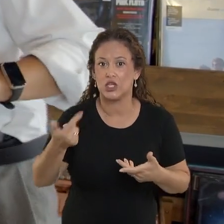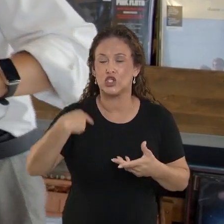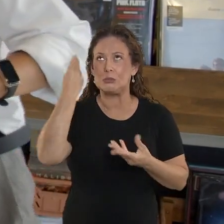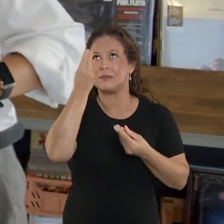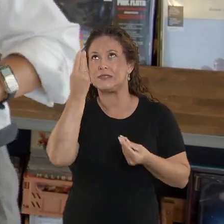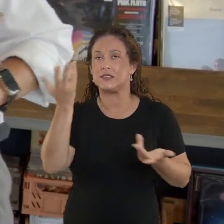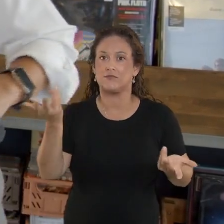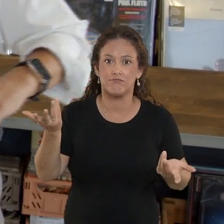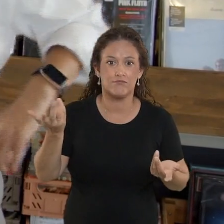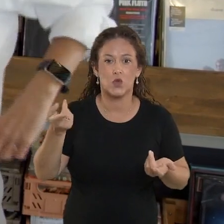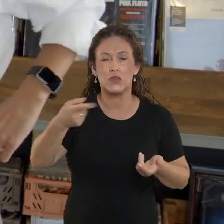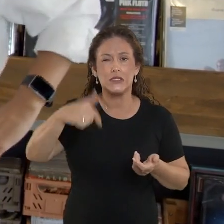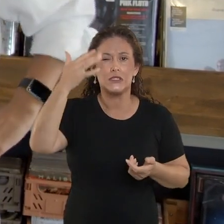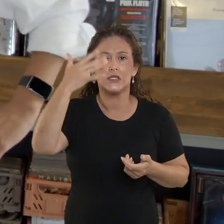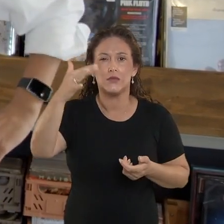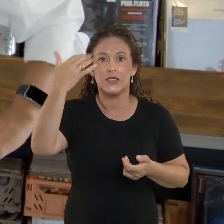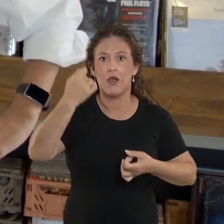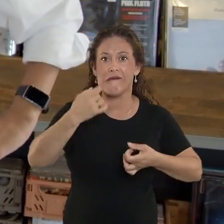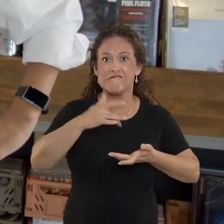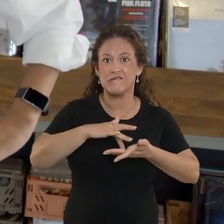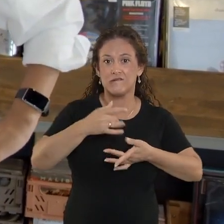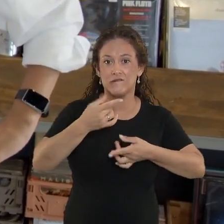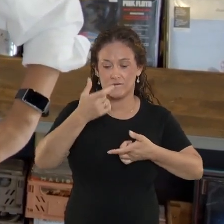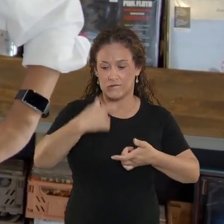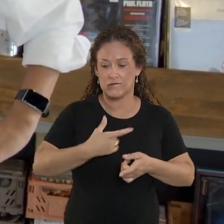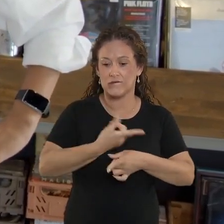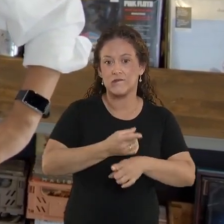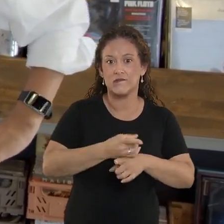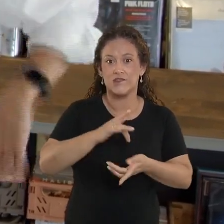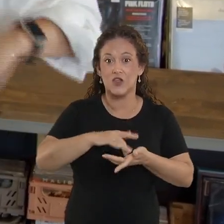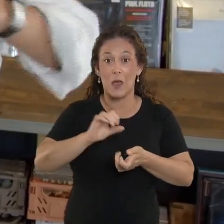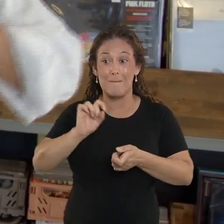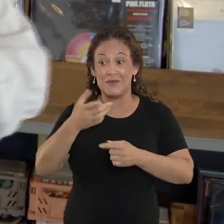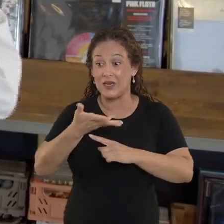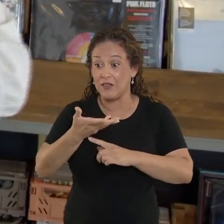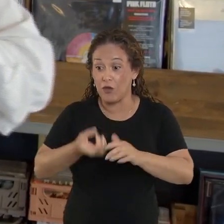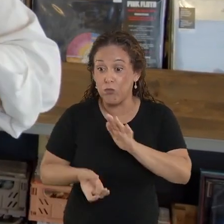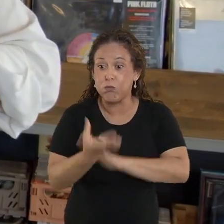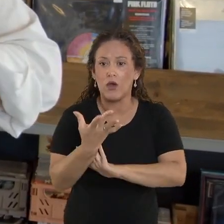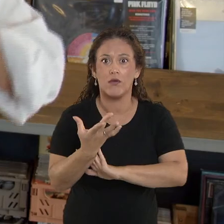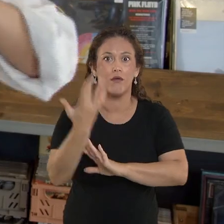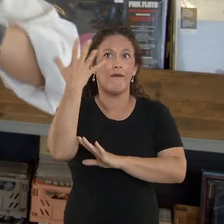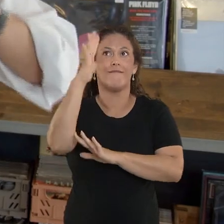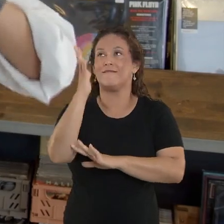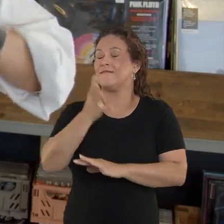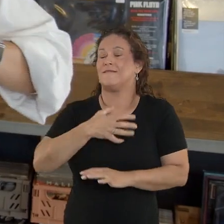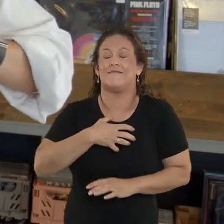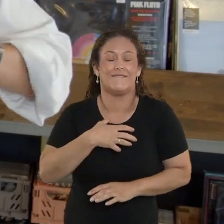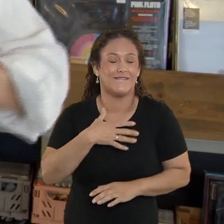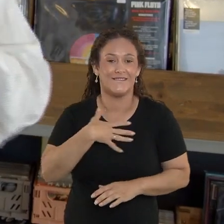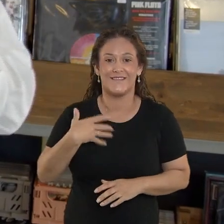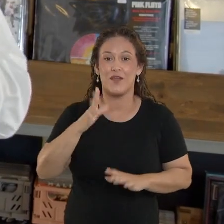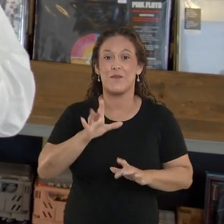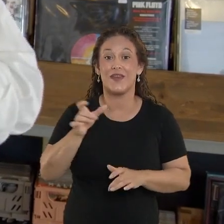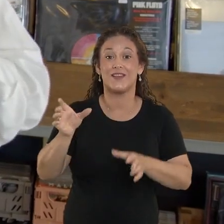Gente fantástica, estaba yo pensando ahora, ¿ustedes se imaginan lo nervioso que tiene que estar uno cuando lanza su primer disco? No me lo quiero ni